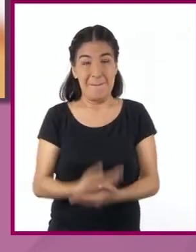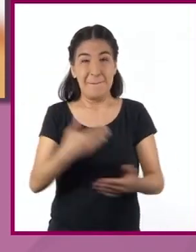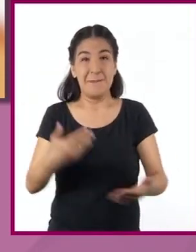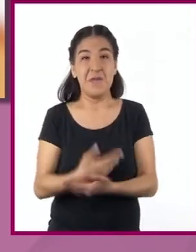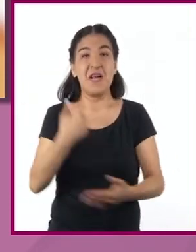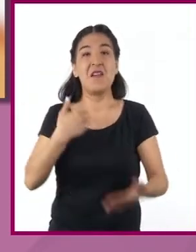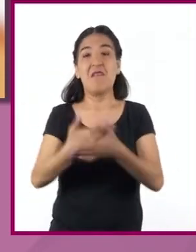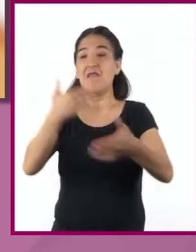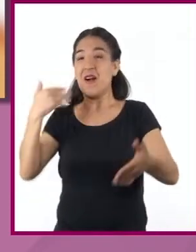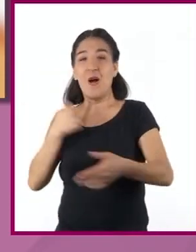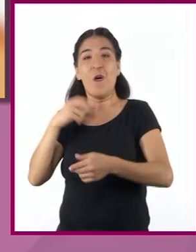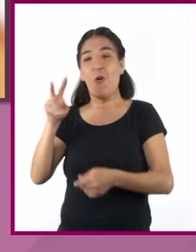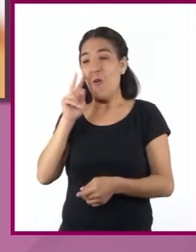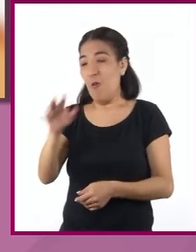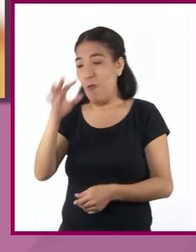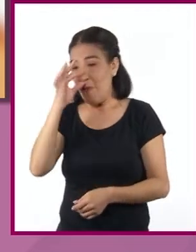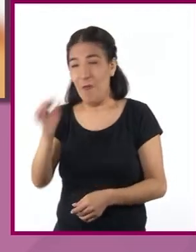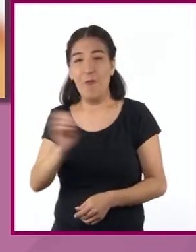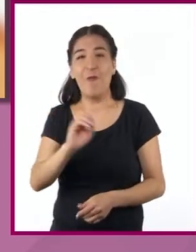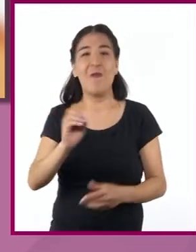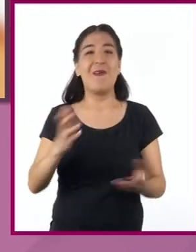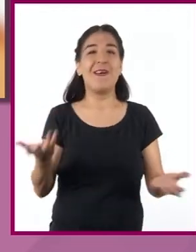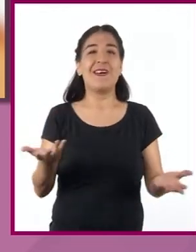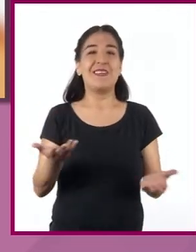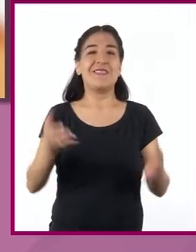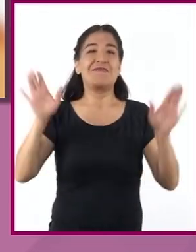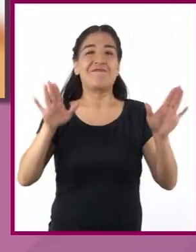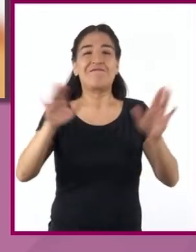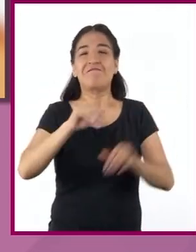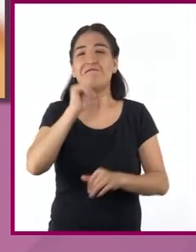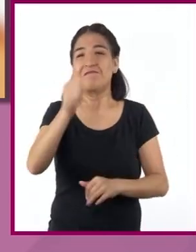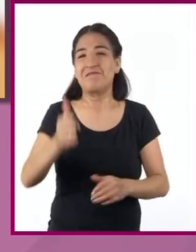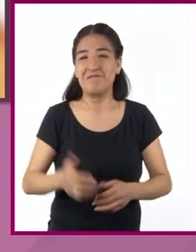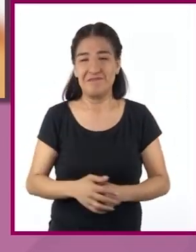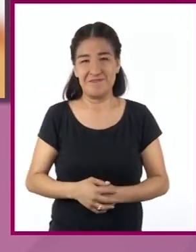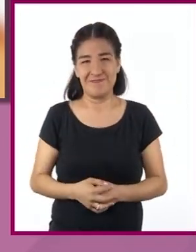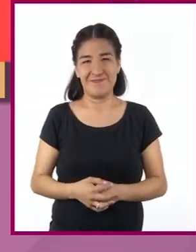antes de ver a mis crías ser adultos, hechos y derechos.